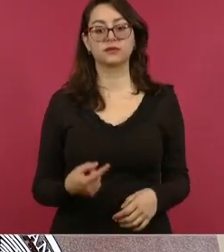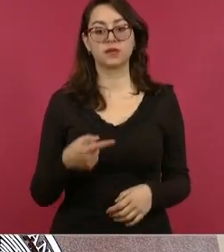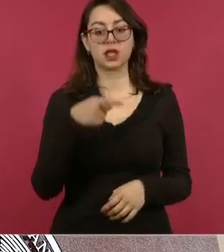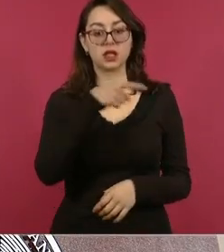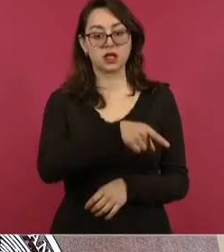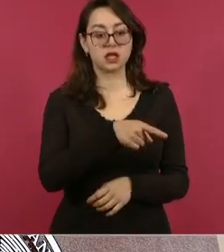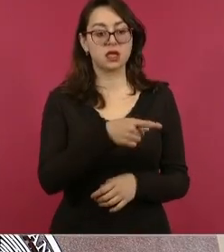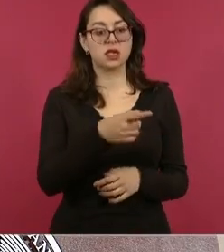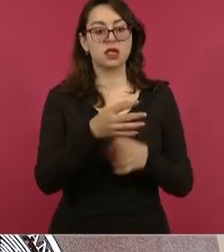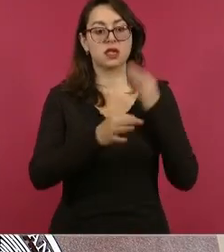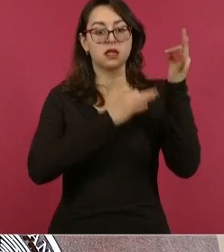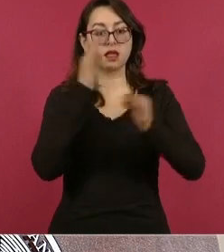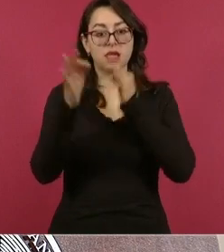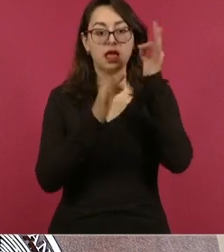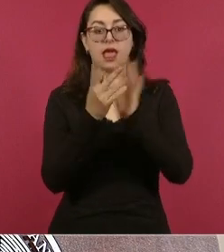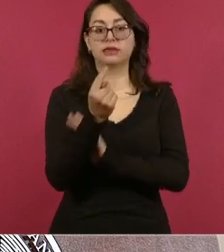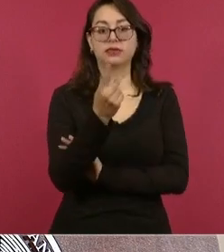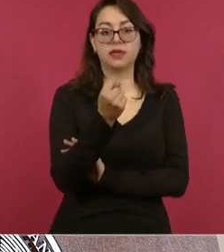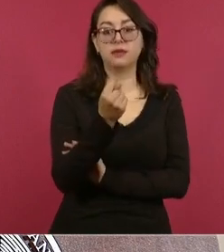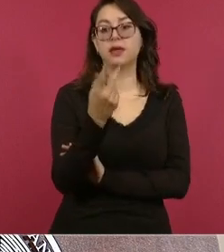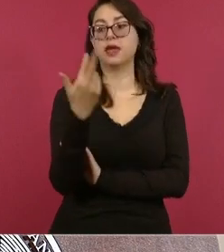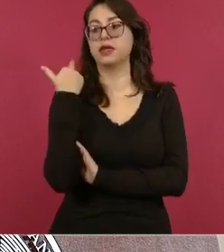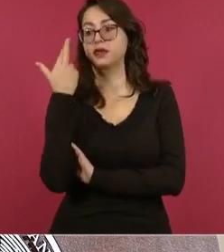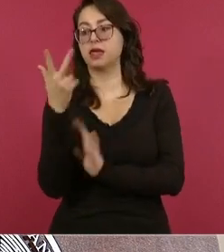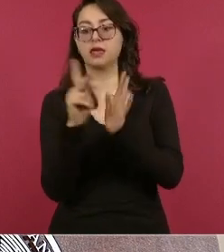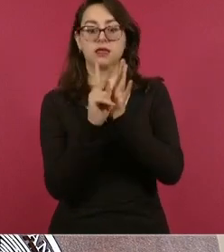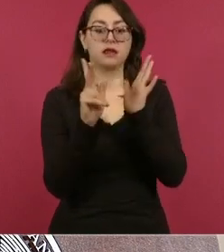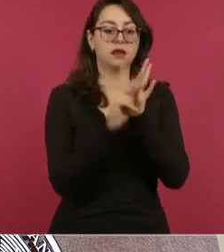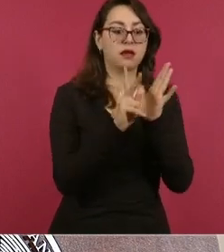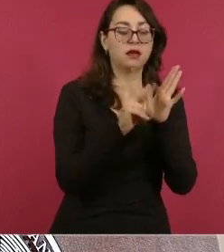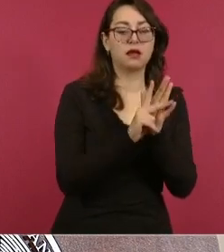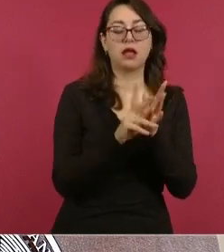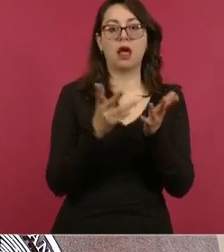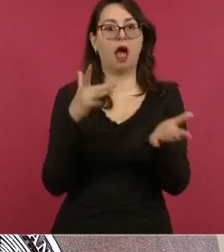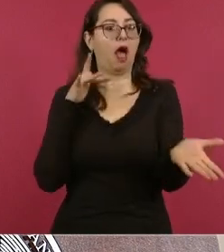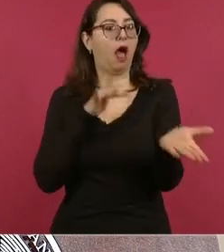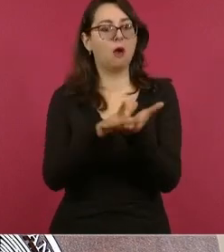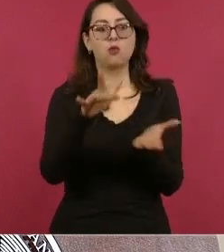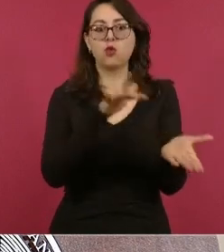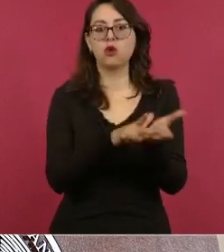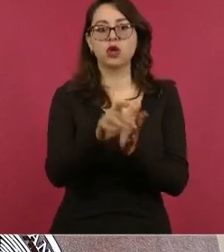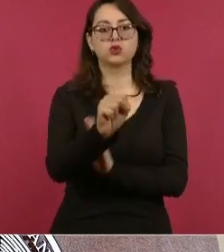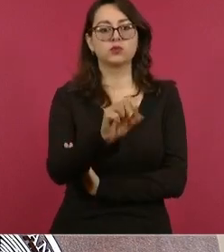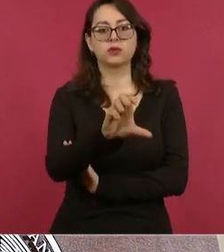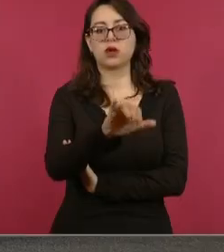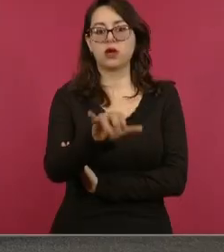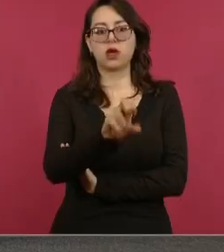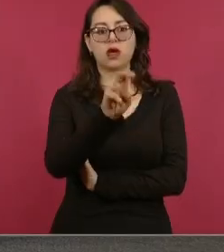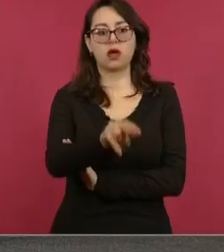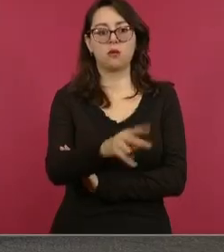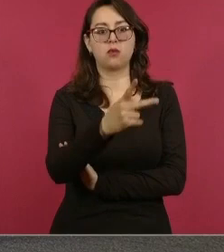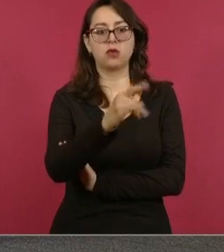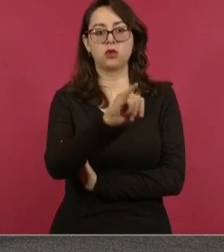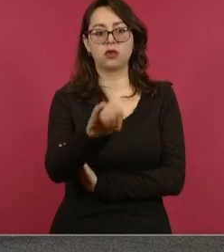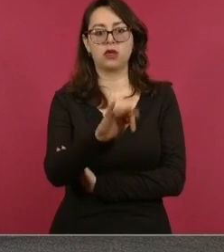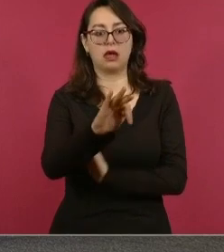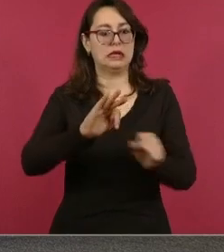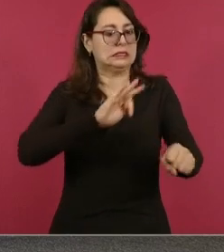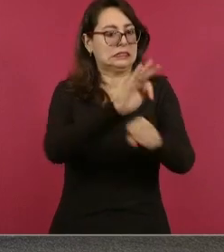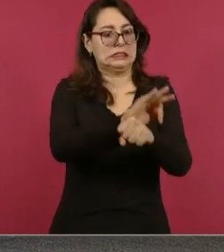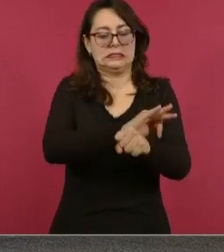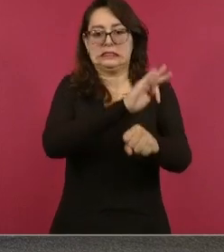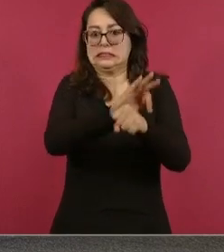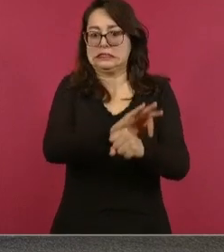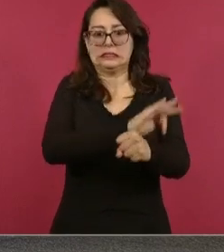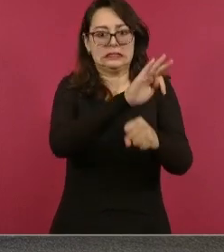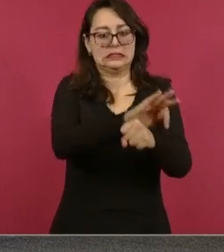favor del Poder Judicial en la discusión sobre la extinción de fideicomisos del Poder Judicial. La cobertura y el